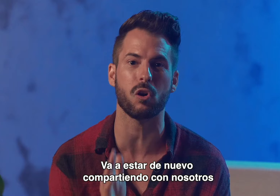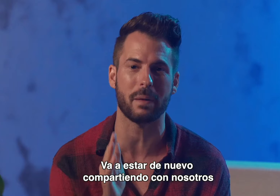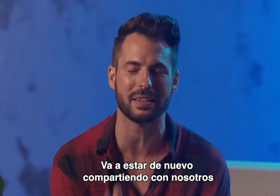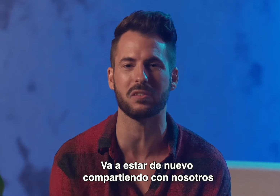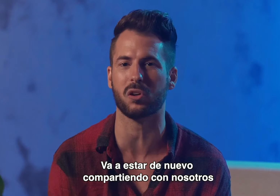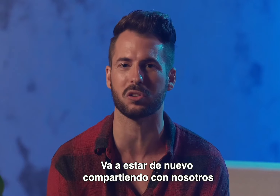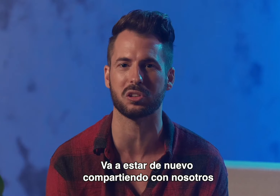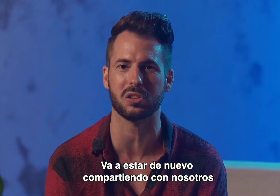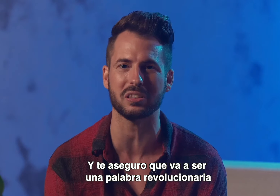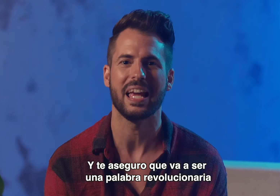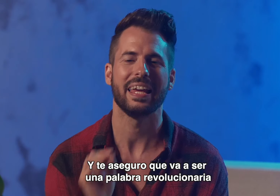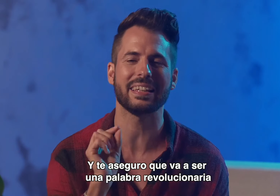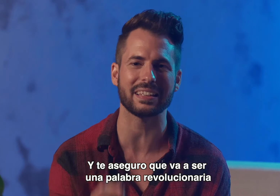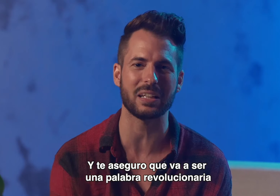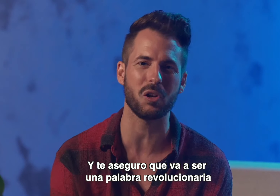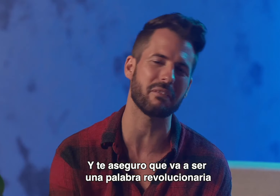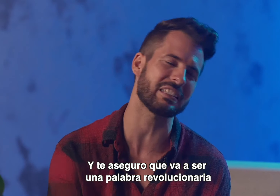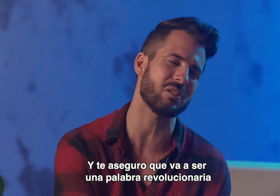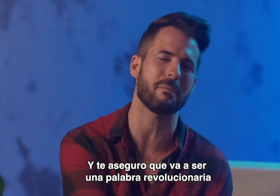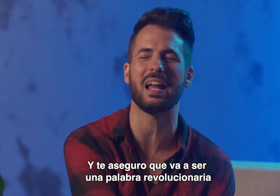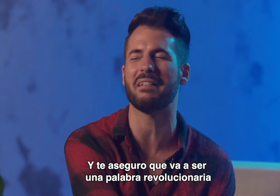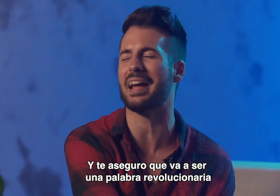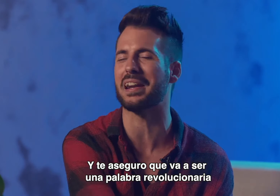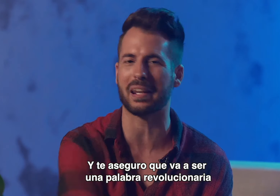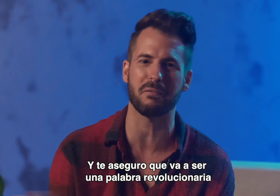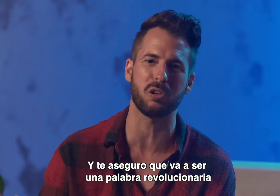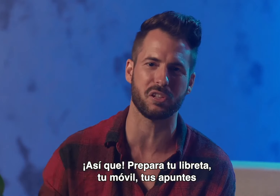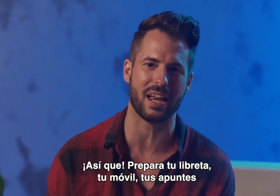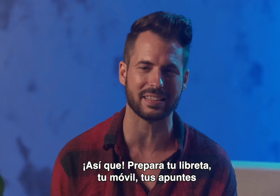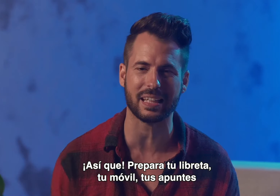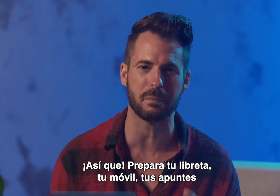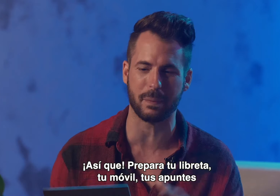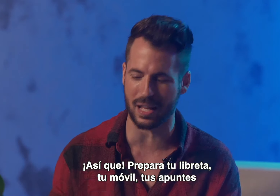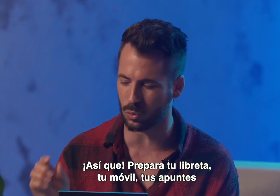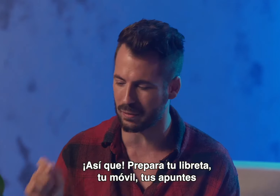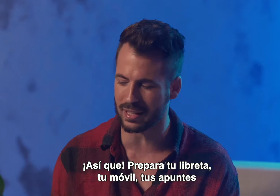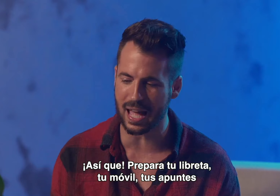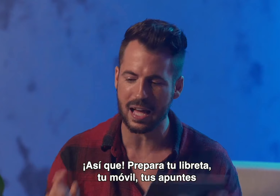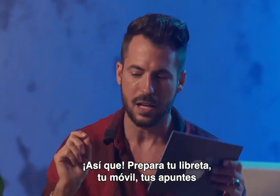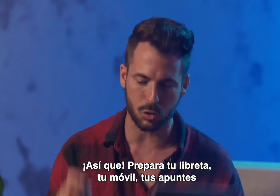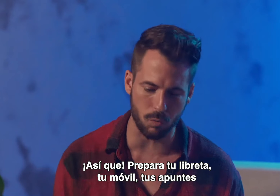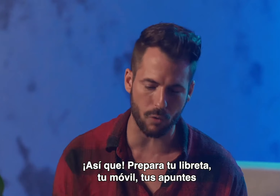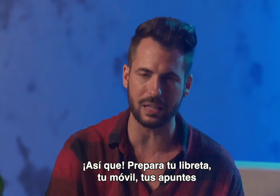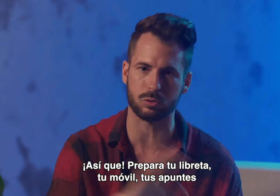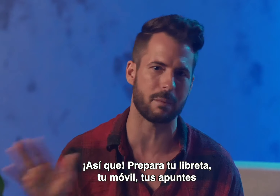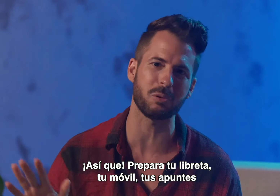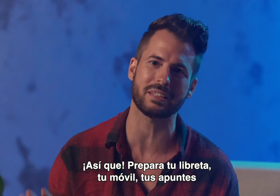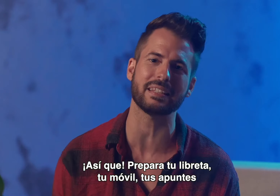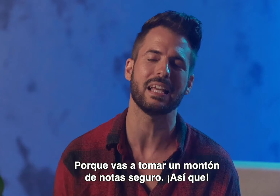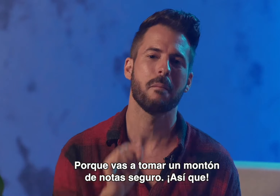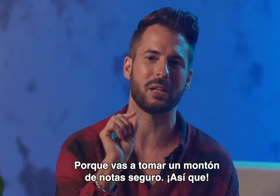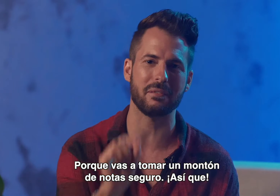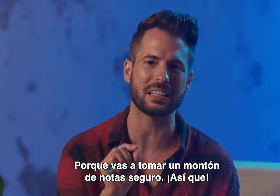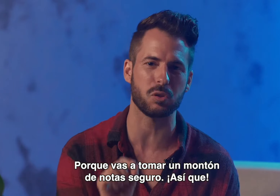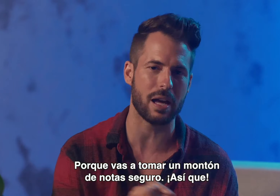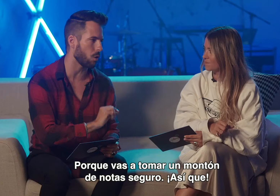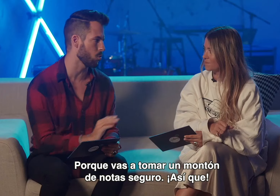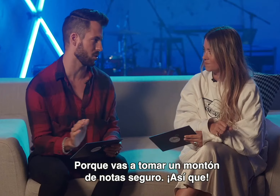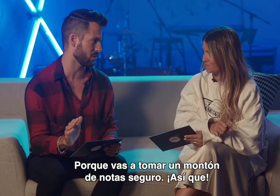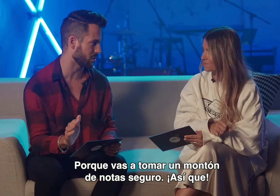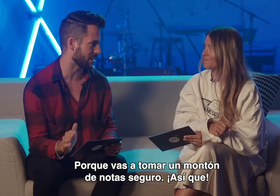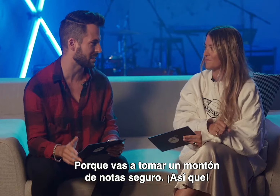nuevo compartiendo con nosotros y te aseguro que va a ser una palabra revolucionaria. Así que prepara tu libreta, tu móvil, tus apuntes, porque vas a